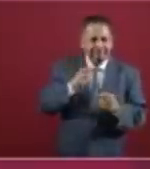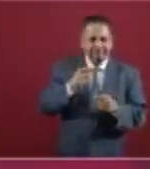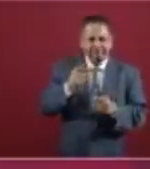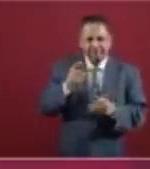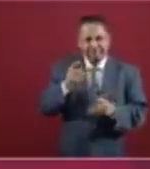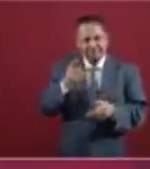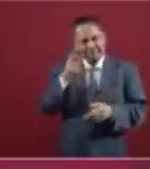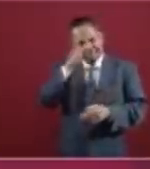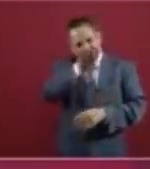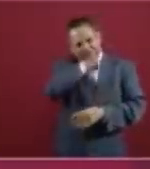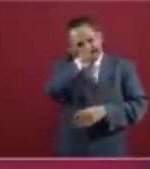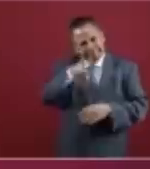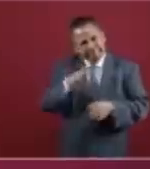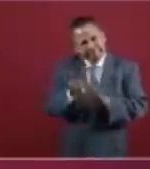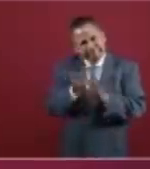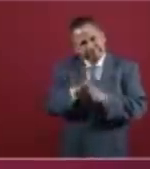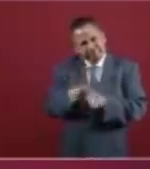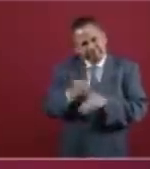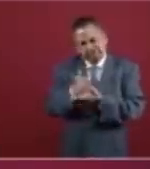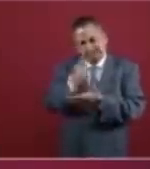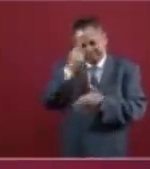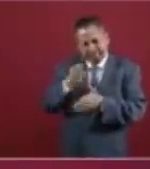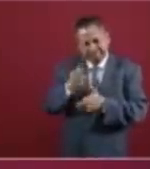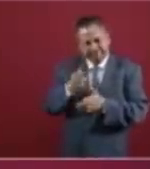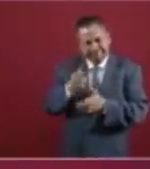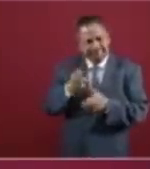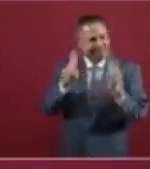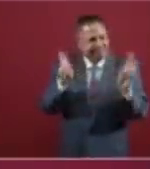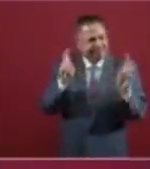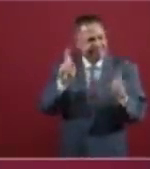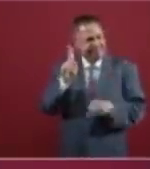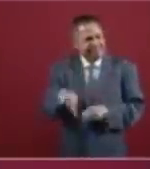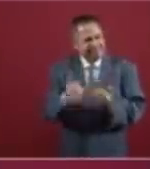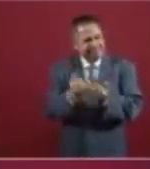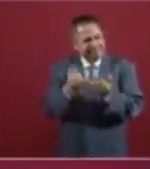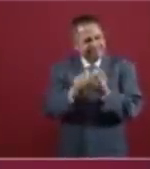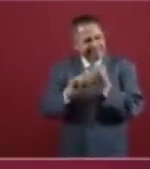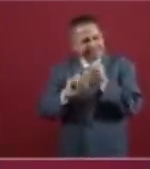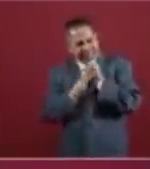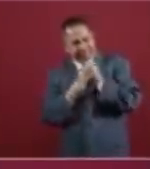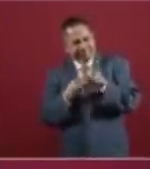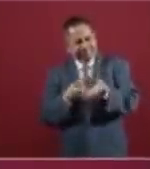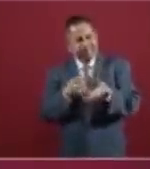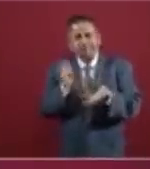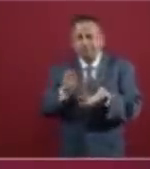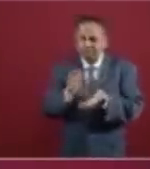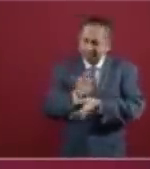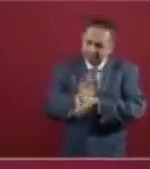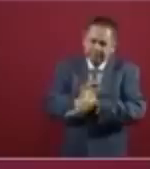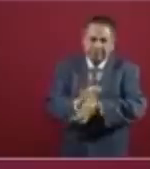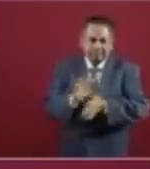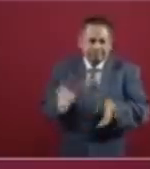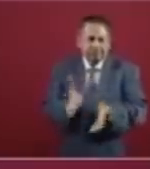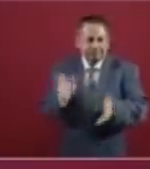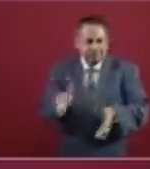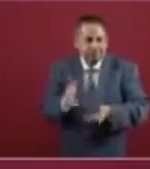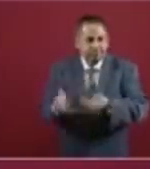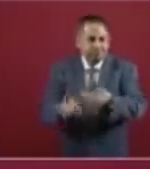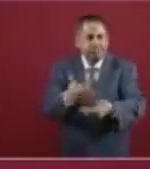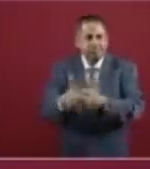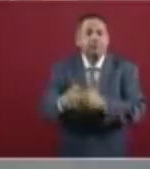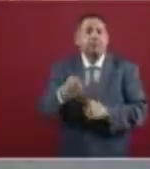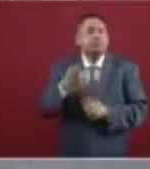reuma al elefante y lo mañoso, todos, para limpiar al país de